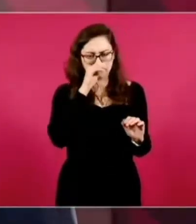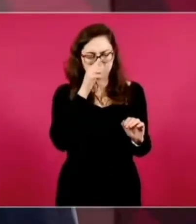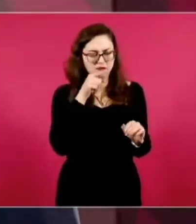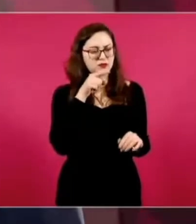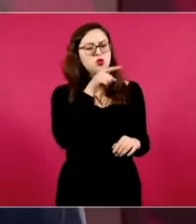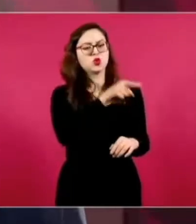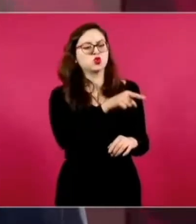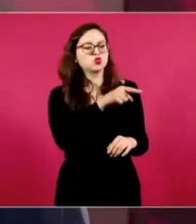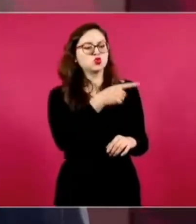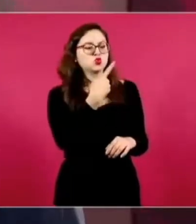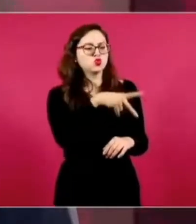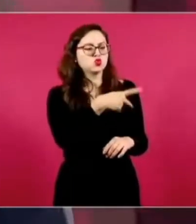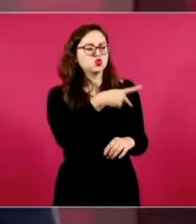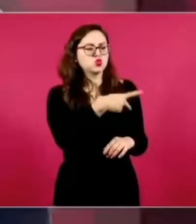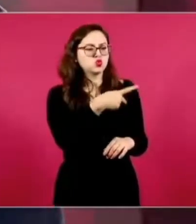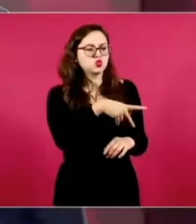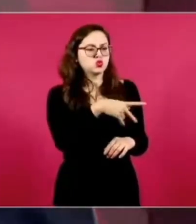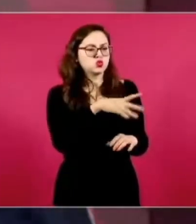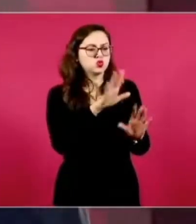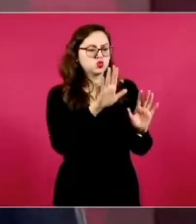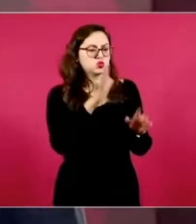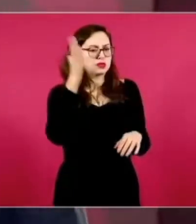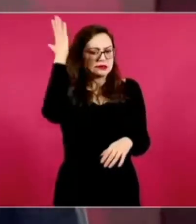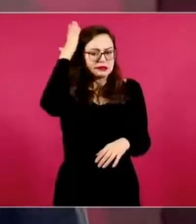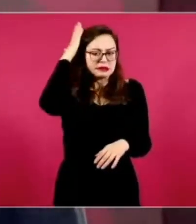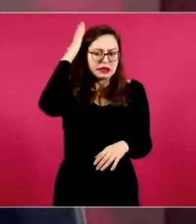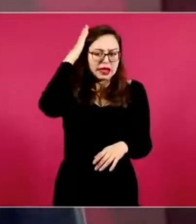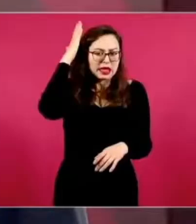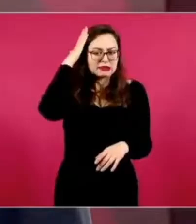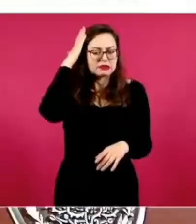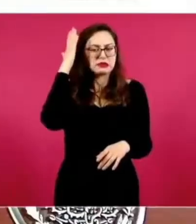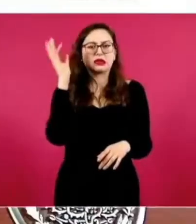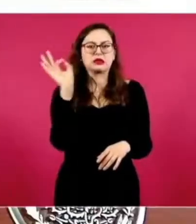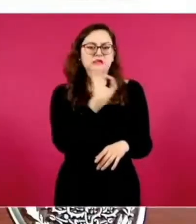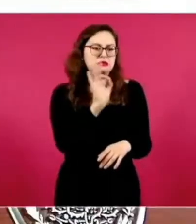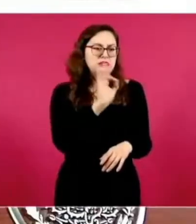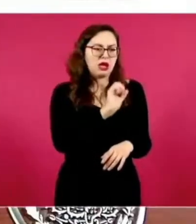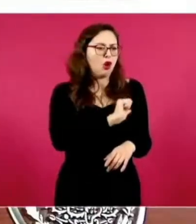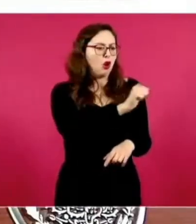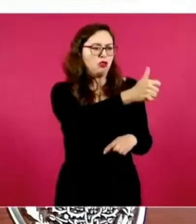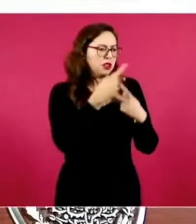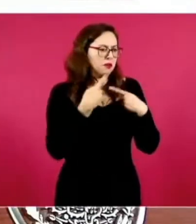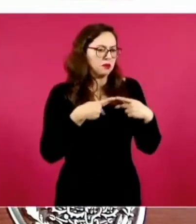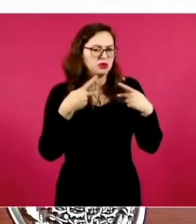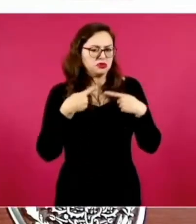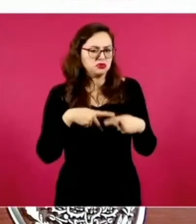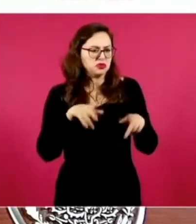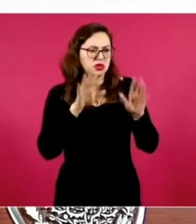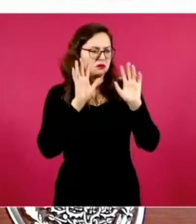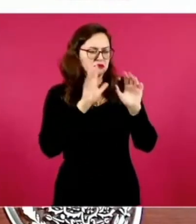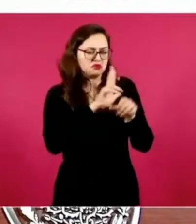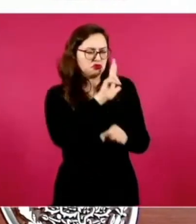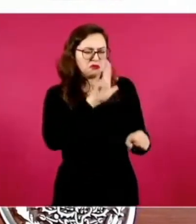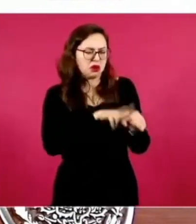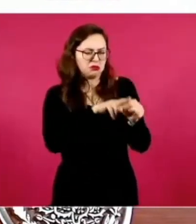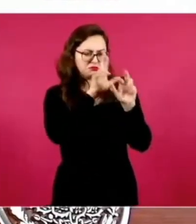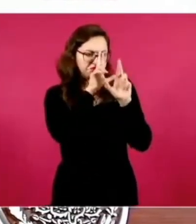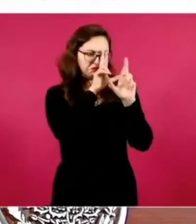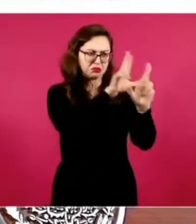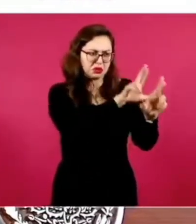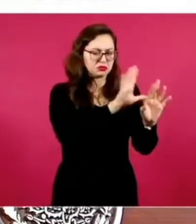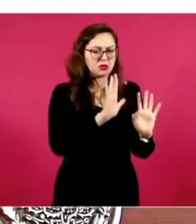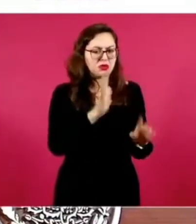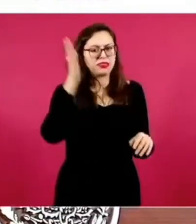seguramente tienes de dirigentes a otras personas, pues es normal, ¿no? Cada